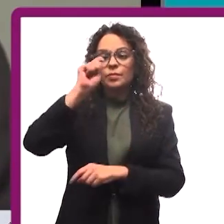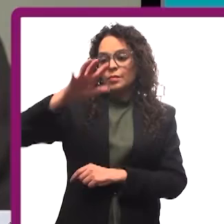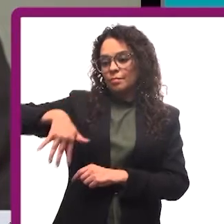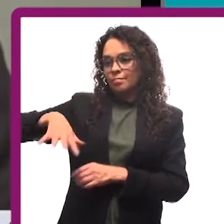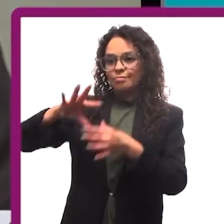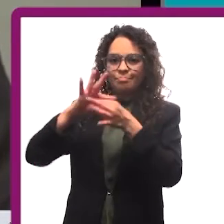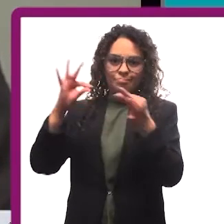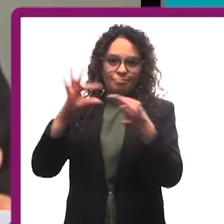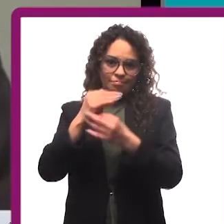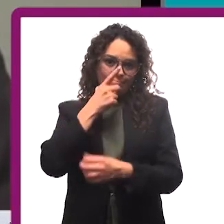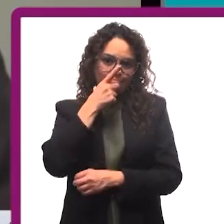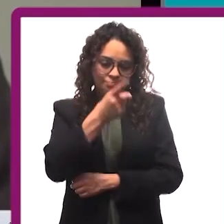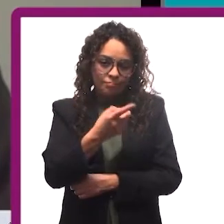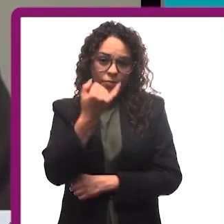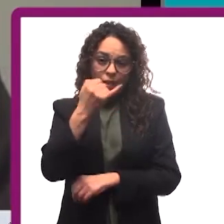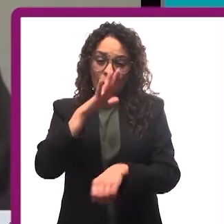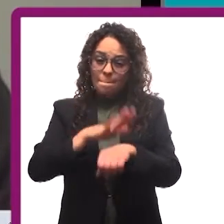y